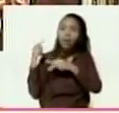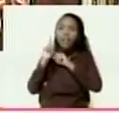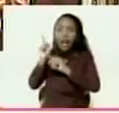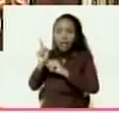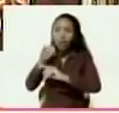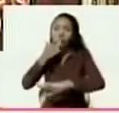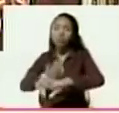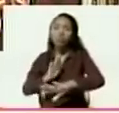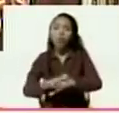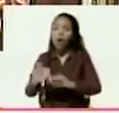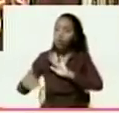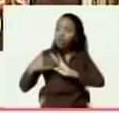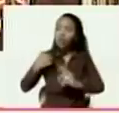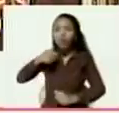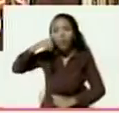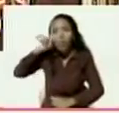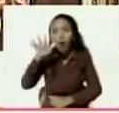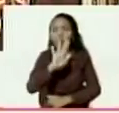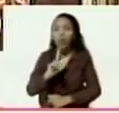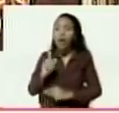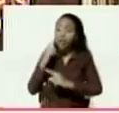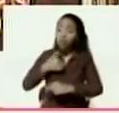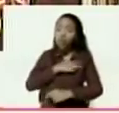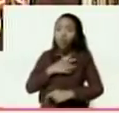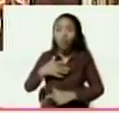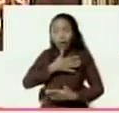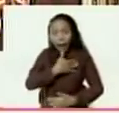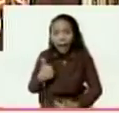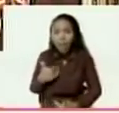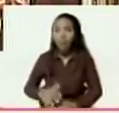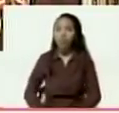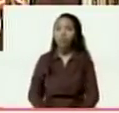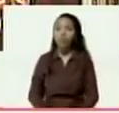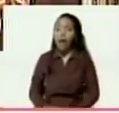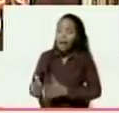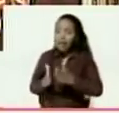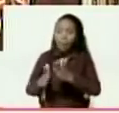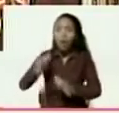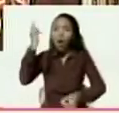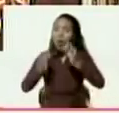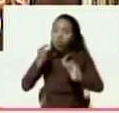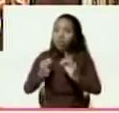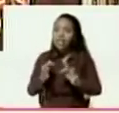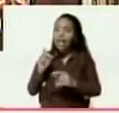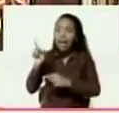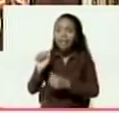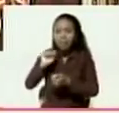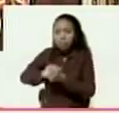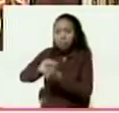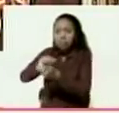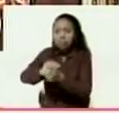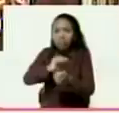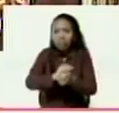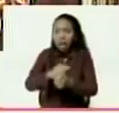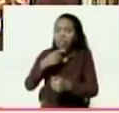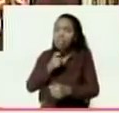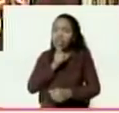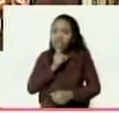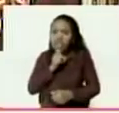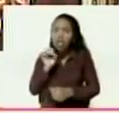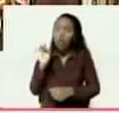crímenes contra nuestro pueblo. Eso es lo que aspiramos. El camino a la justicia es un camino empedrado, difícil,